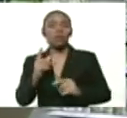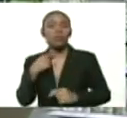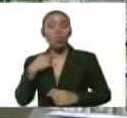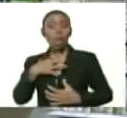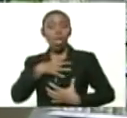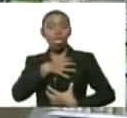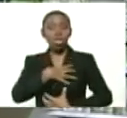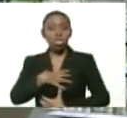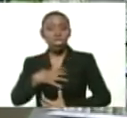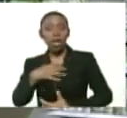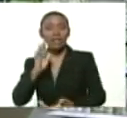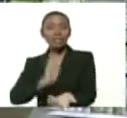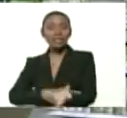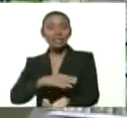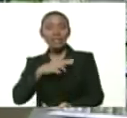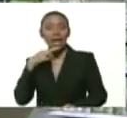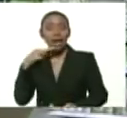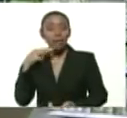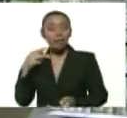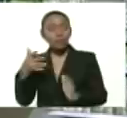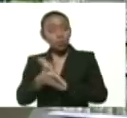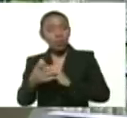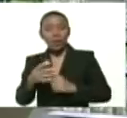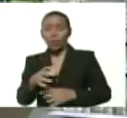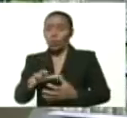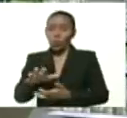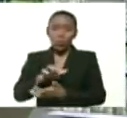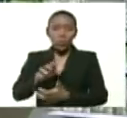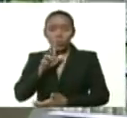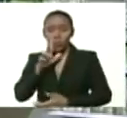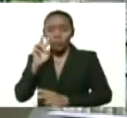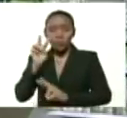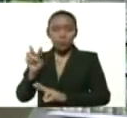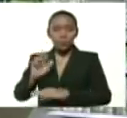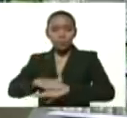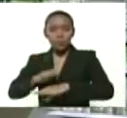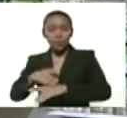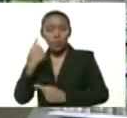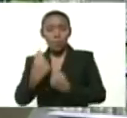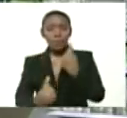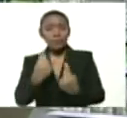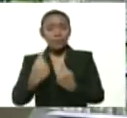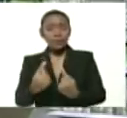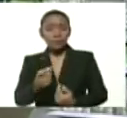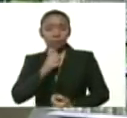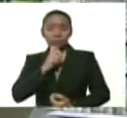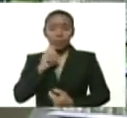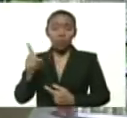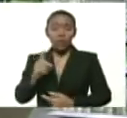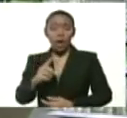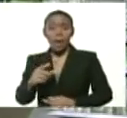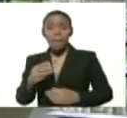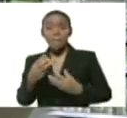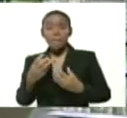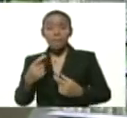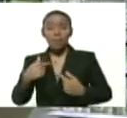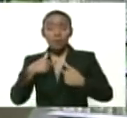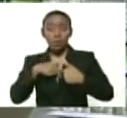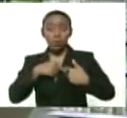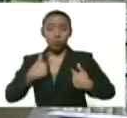la diabetes mellitus, tuvo una consecuencia fatal que ocurre mucho con estos pacientes complicados y es que tuvo una falla multiórgano, le